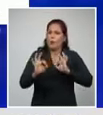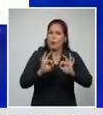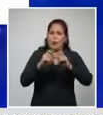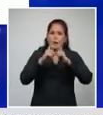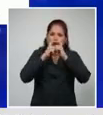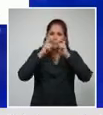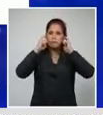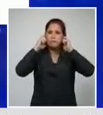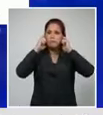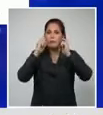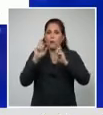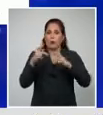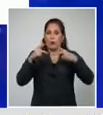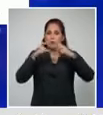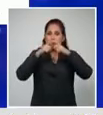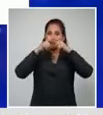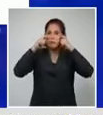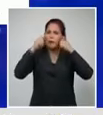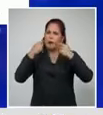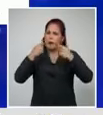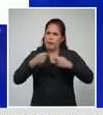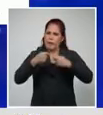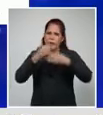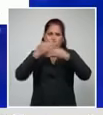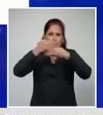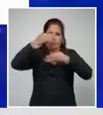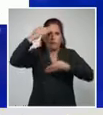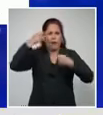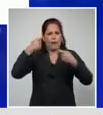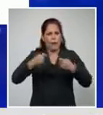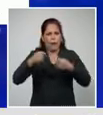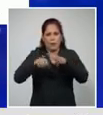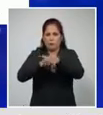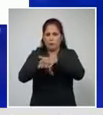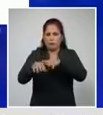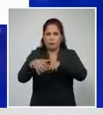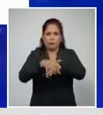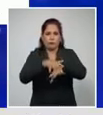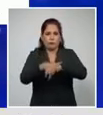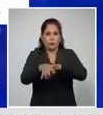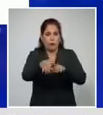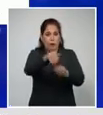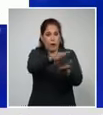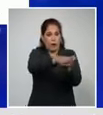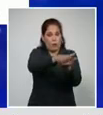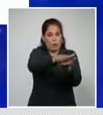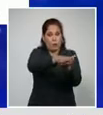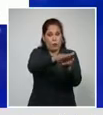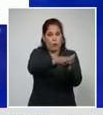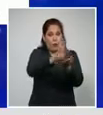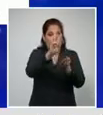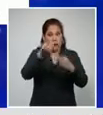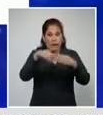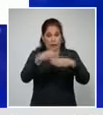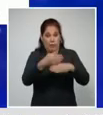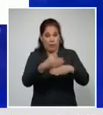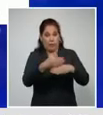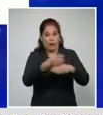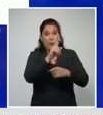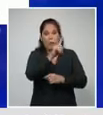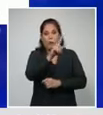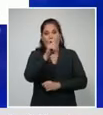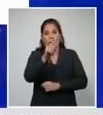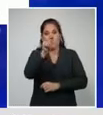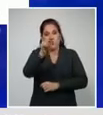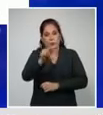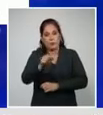y, como también se puede ver en el gráfico, ya con un acumulado en 3 días de 11